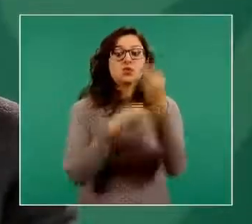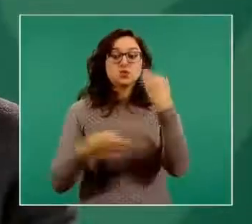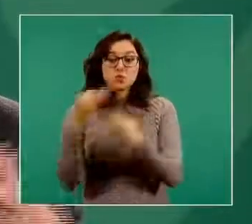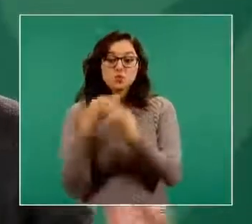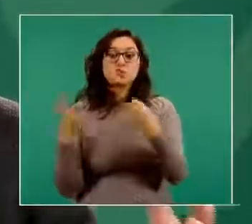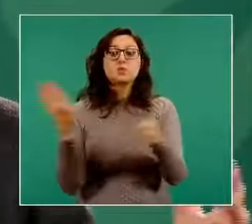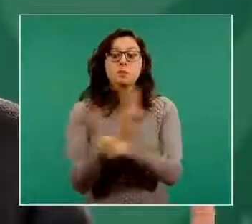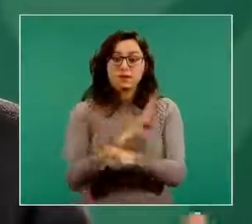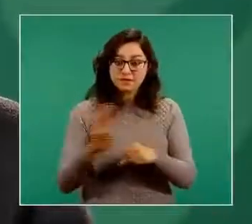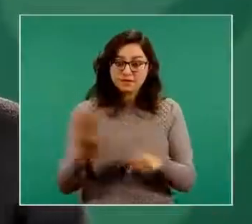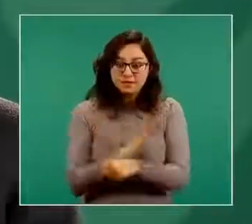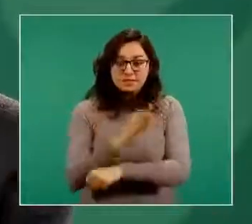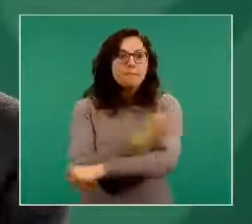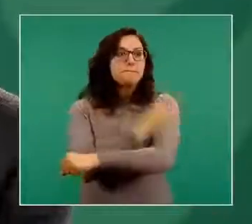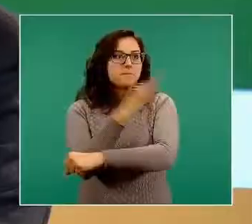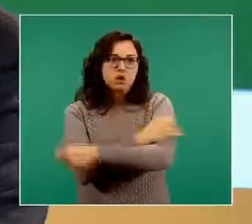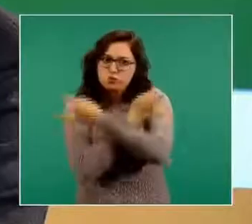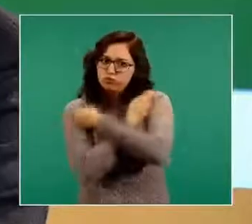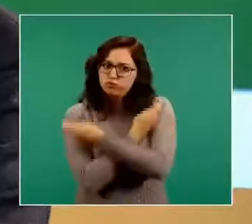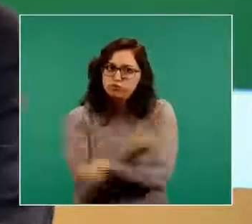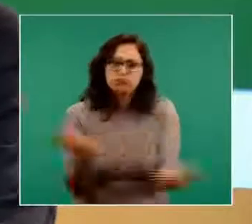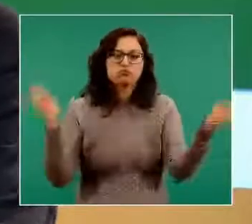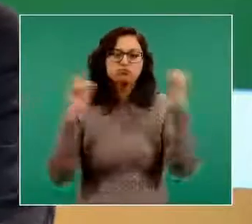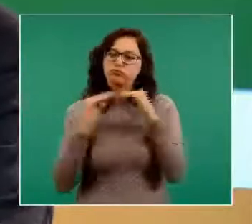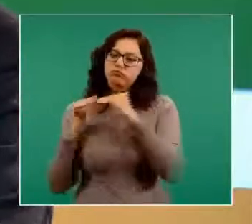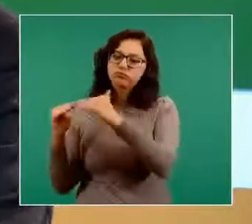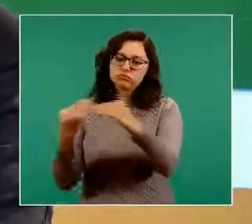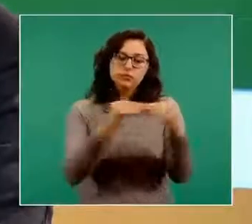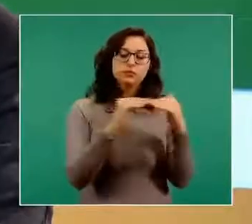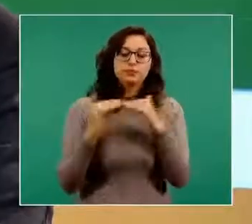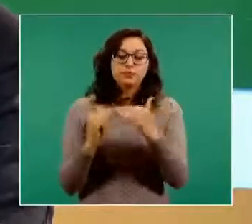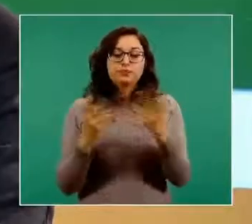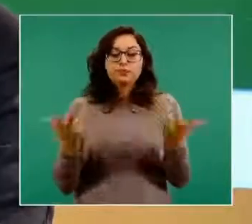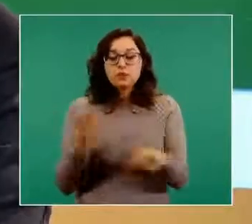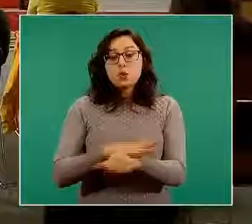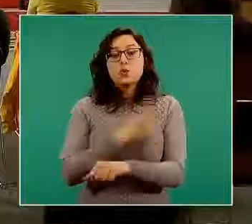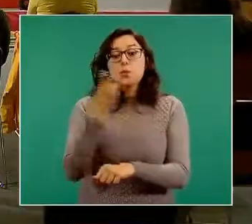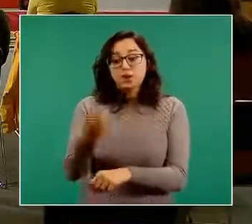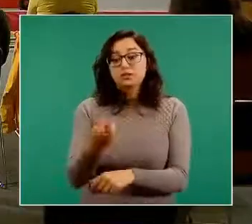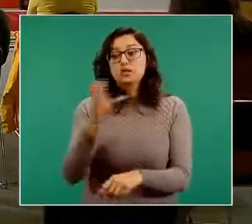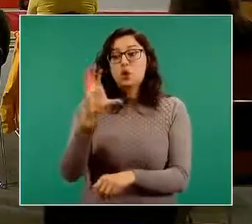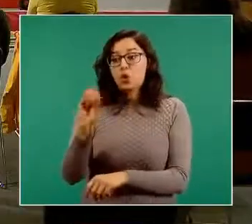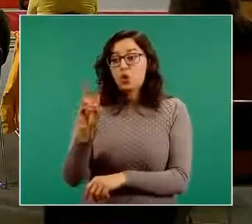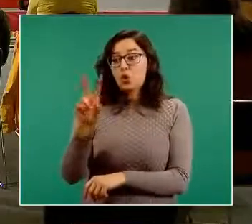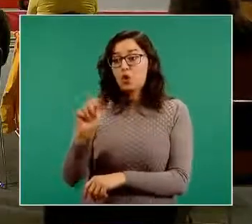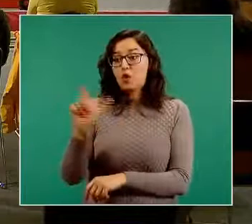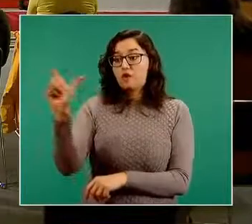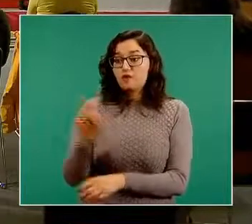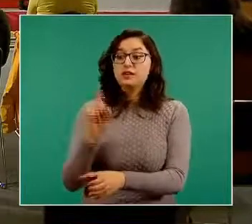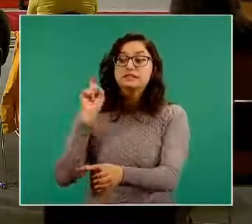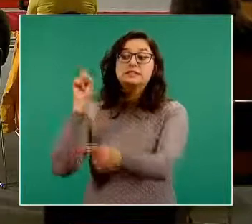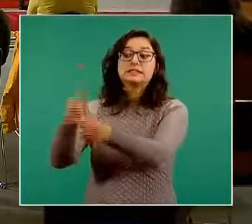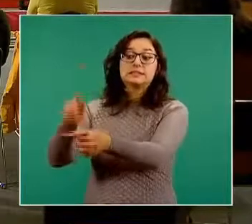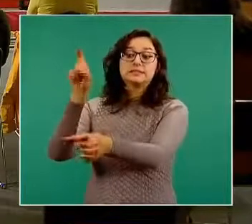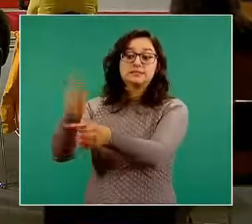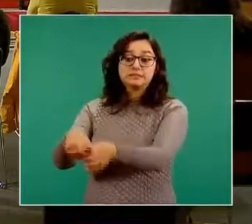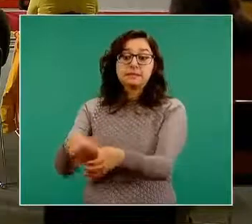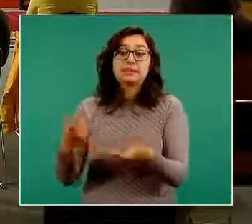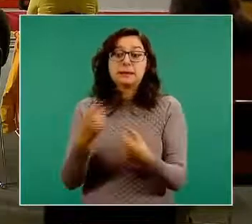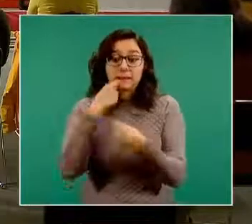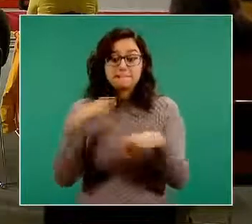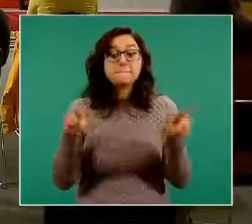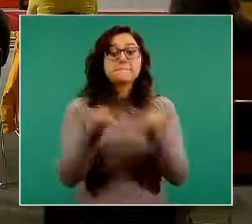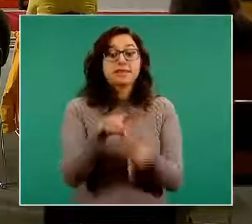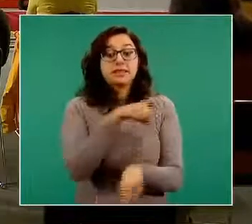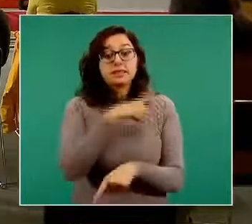que haya una distribución más equitativa de las vacunas. Para eso se creó COVAX. Recordar además algo que es motivo de celebración: